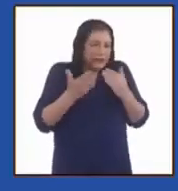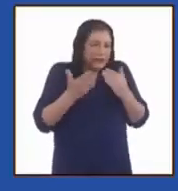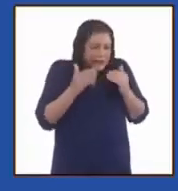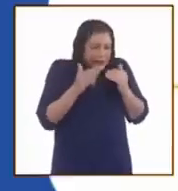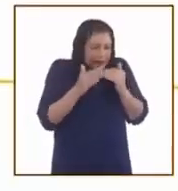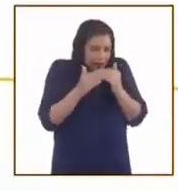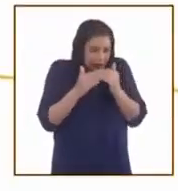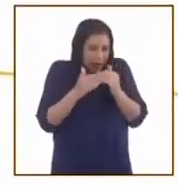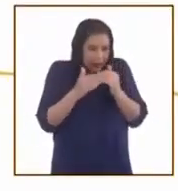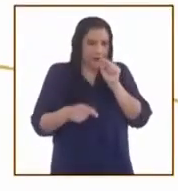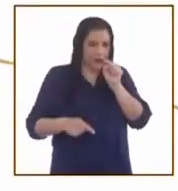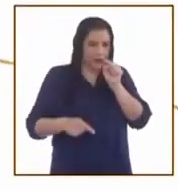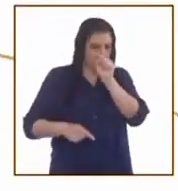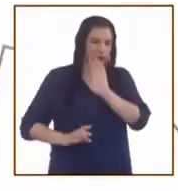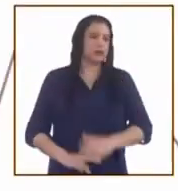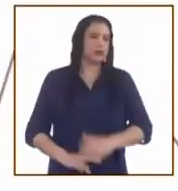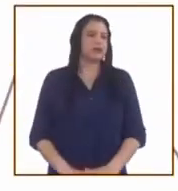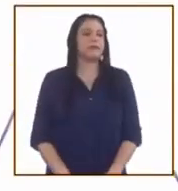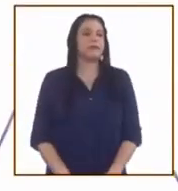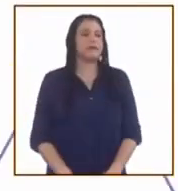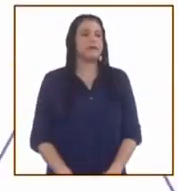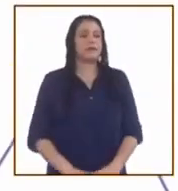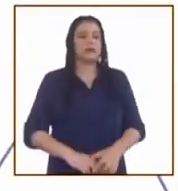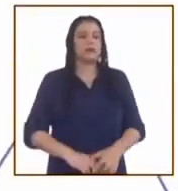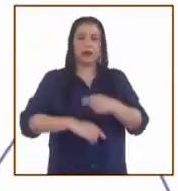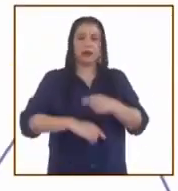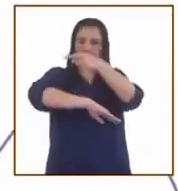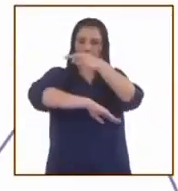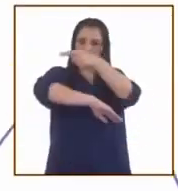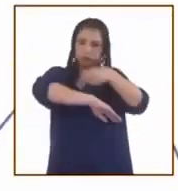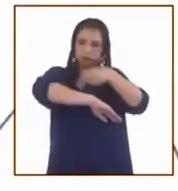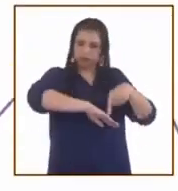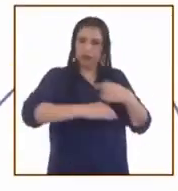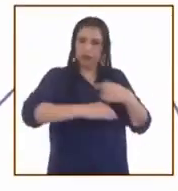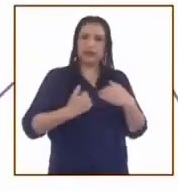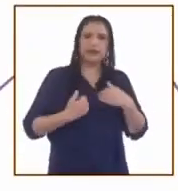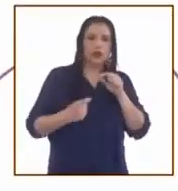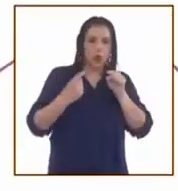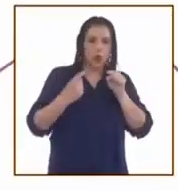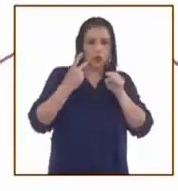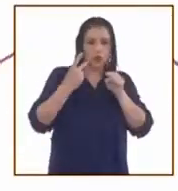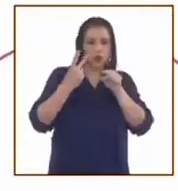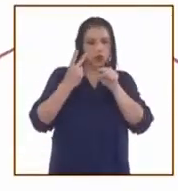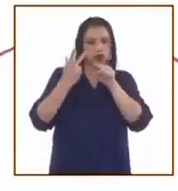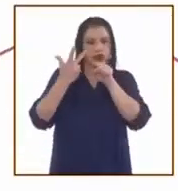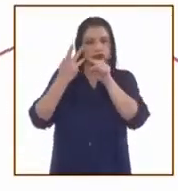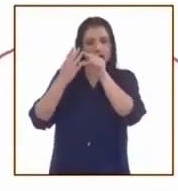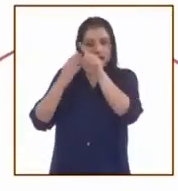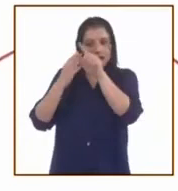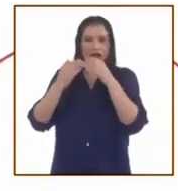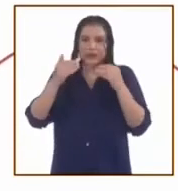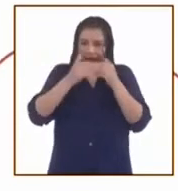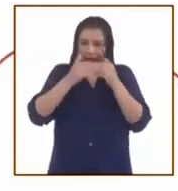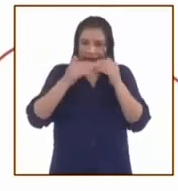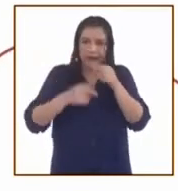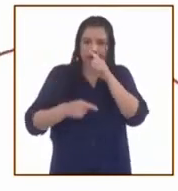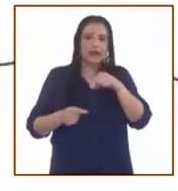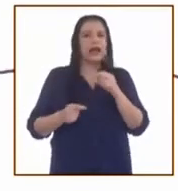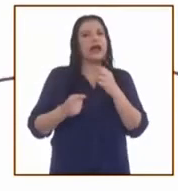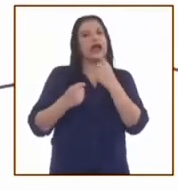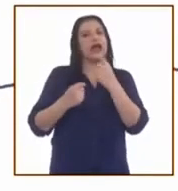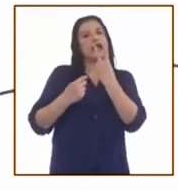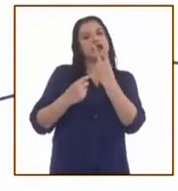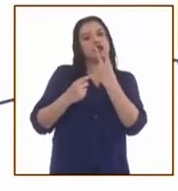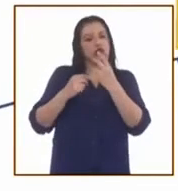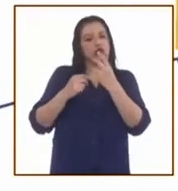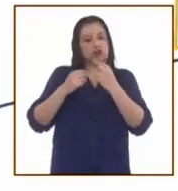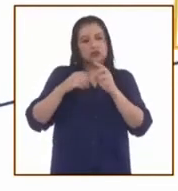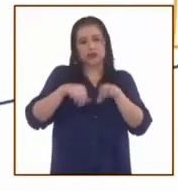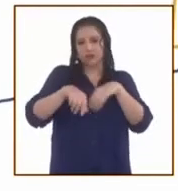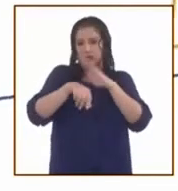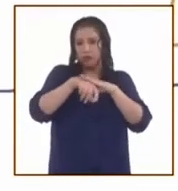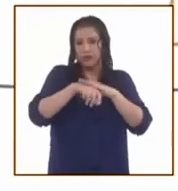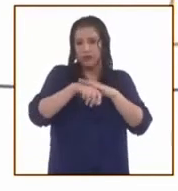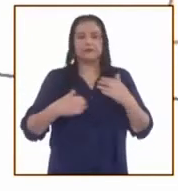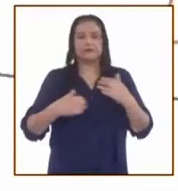puntos. Ya la tracé y tengo 5 puntos que se acercan a la recta y 2 de ellos están sobre la